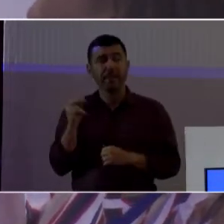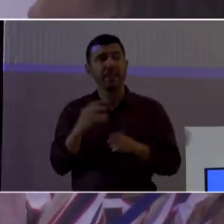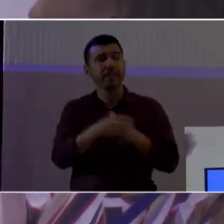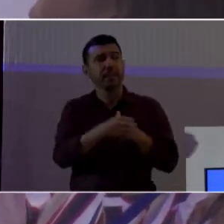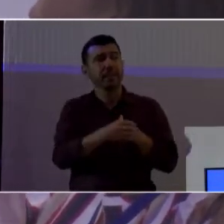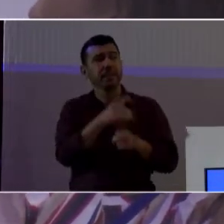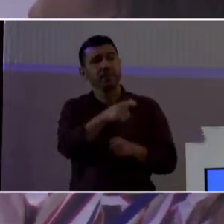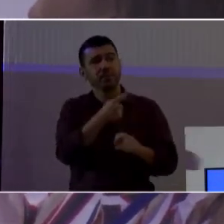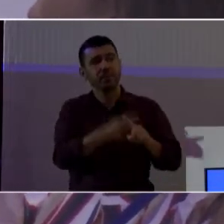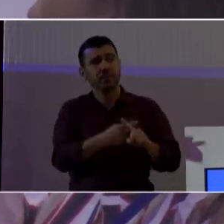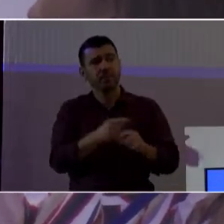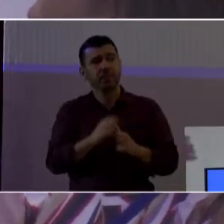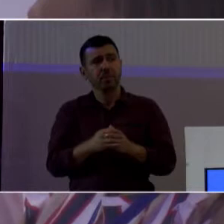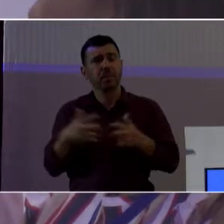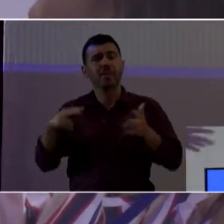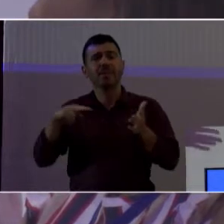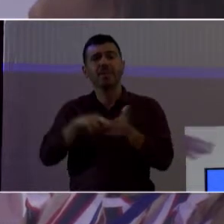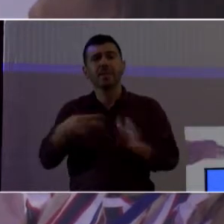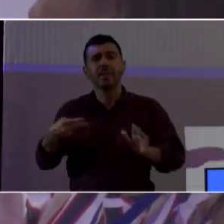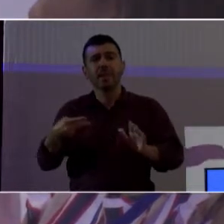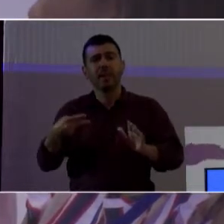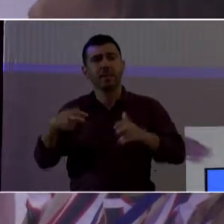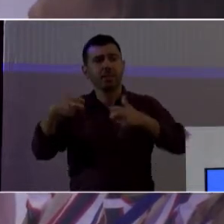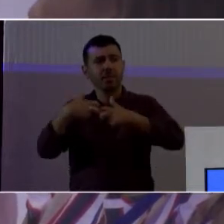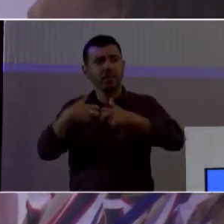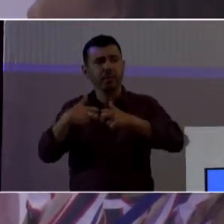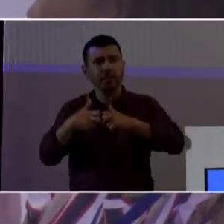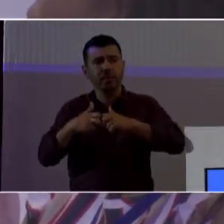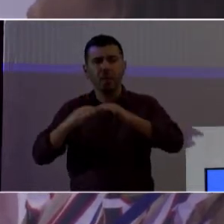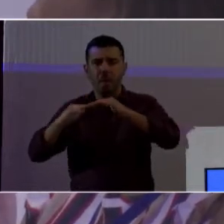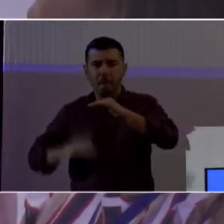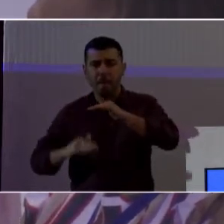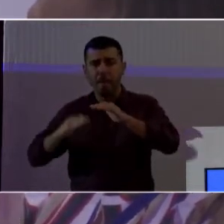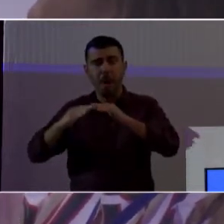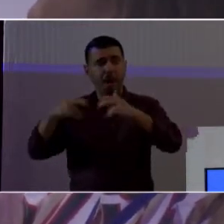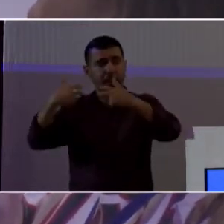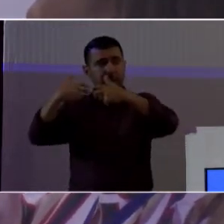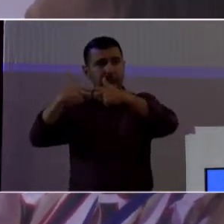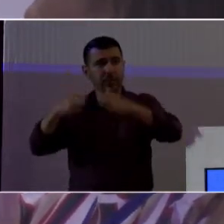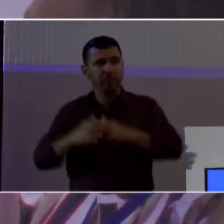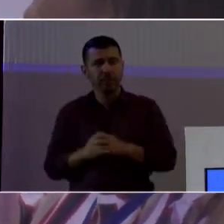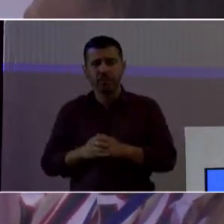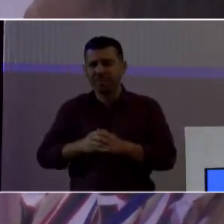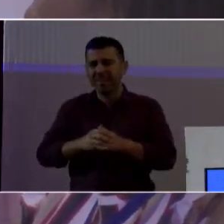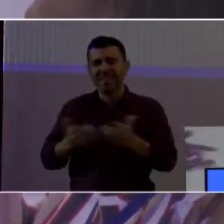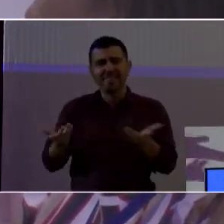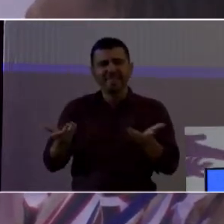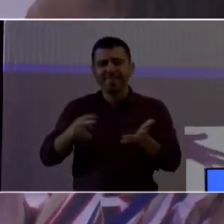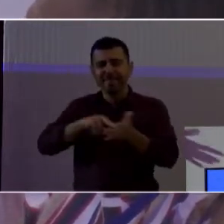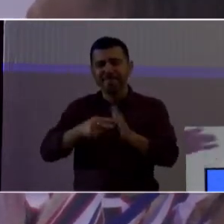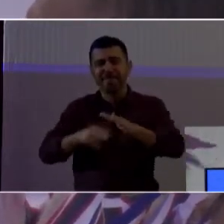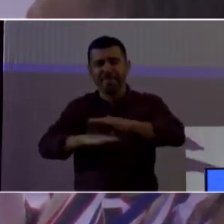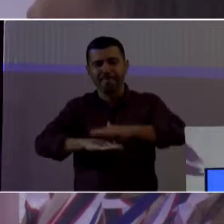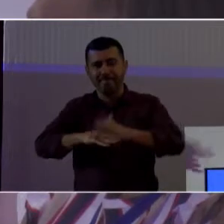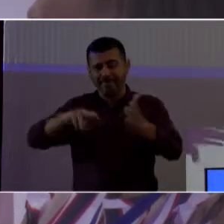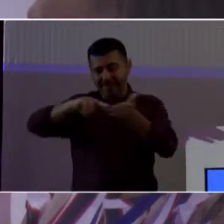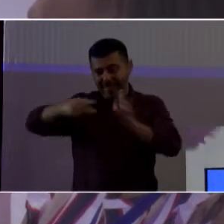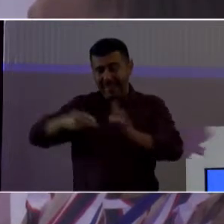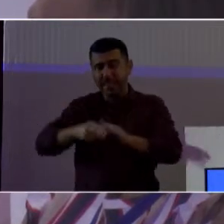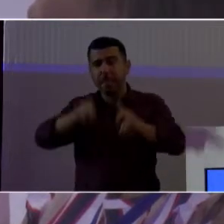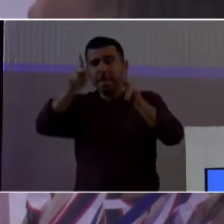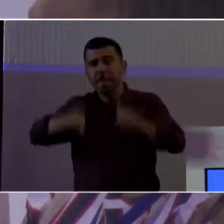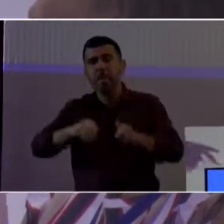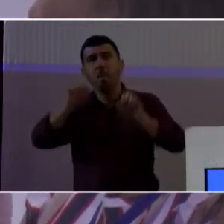ellos, como técnicos electricistas de baja tensión. Es decir, aquellas personas que pueden hacer arreglos en instalaciones de baja